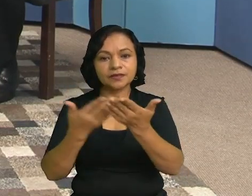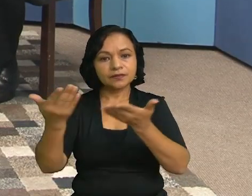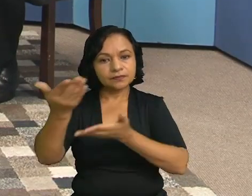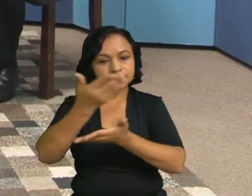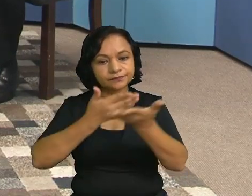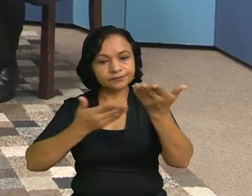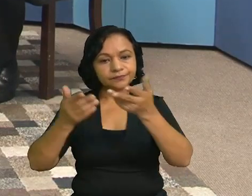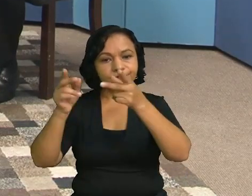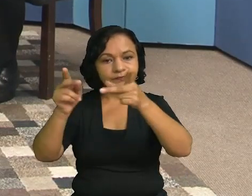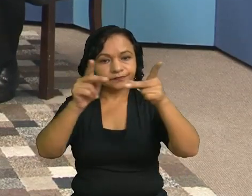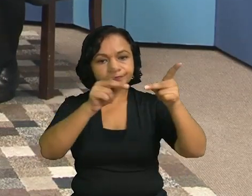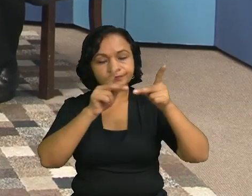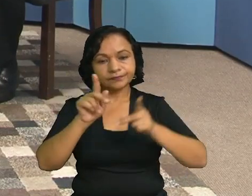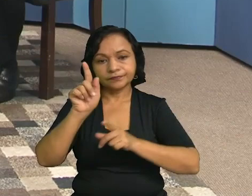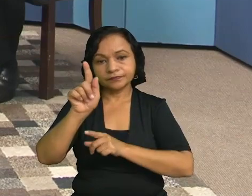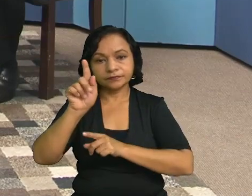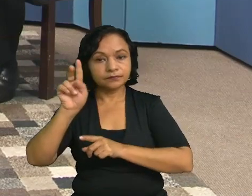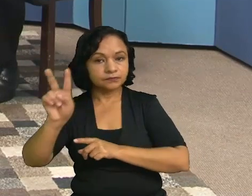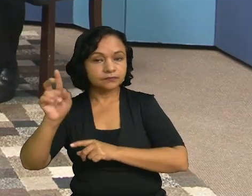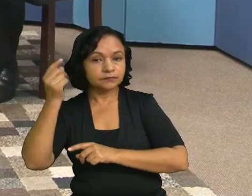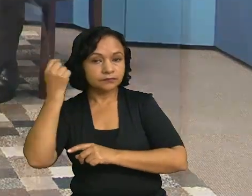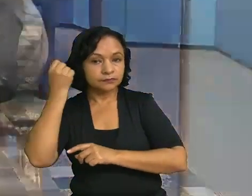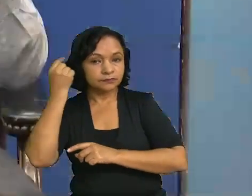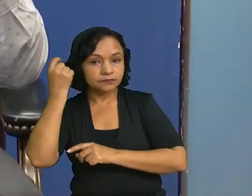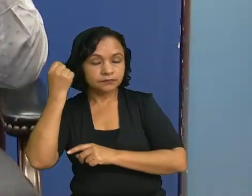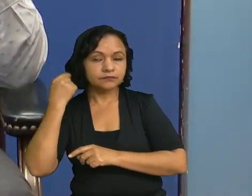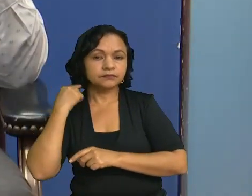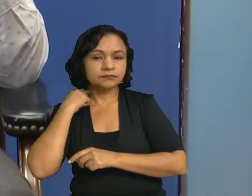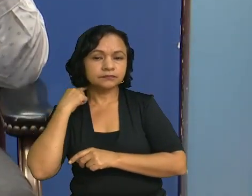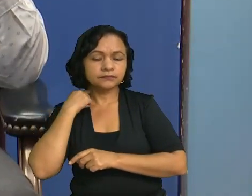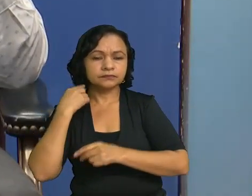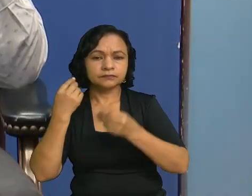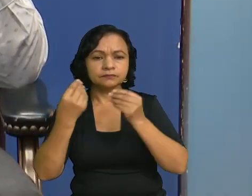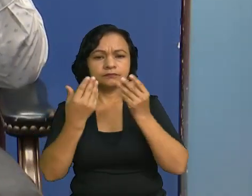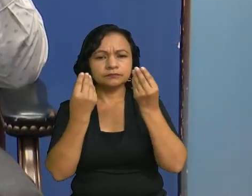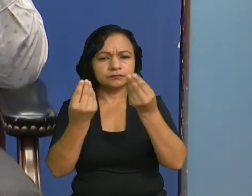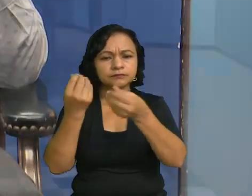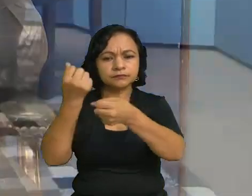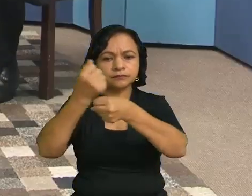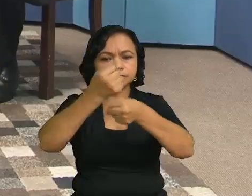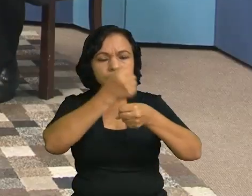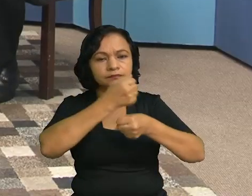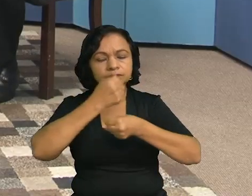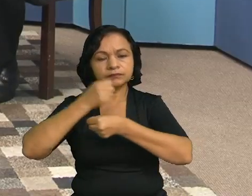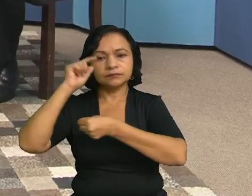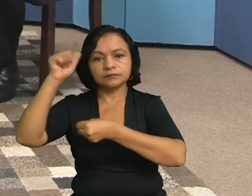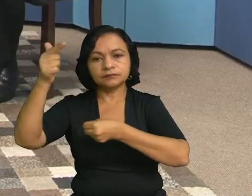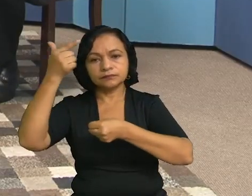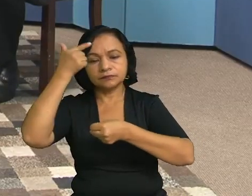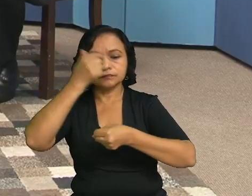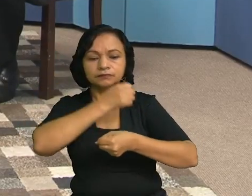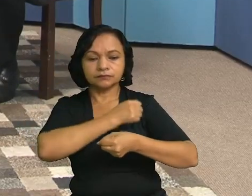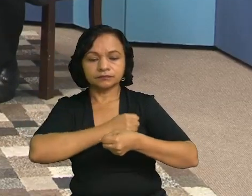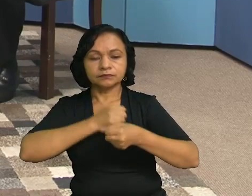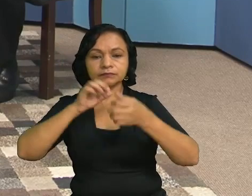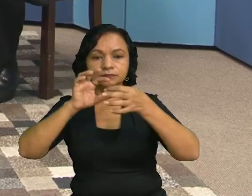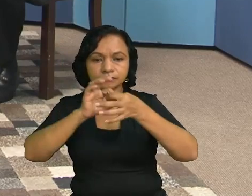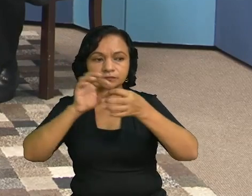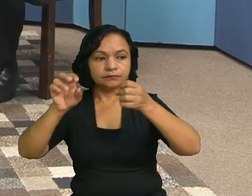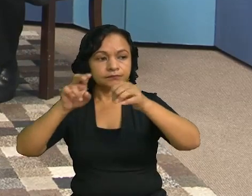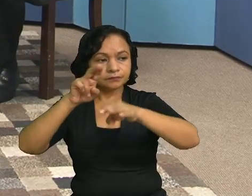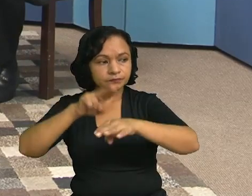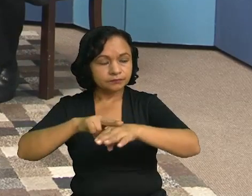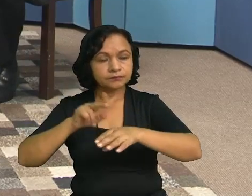nuestra audiencia entendemos que bueno siempre tienen una agenda multiplicada de parte de las instituciones del gobierno de reconciliación y unidad nacional de cara a